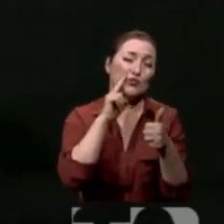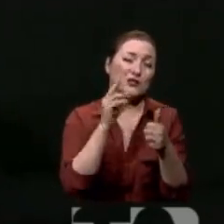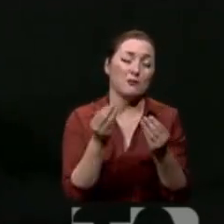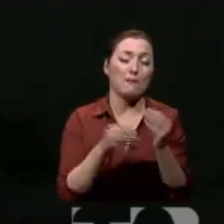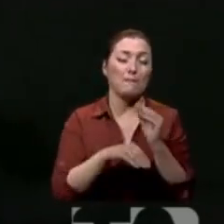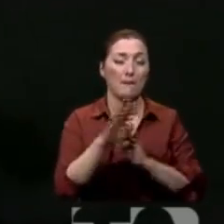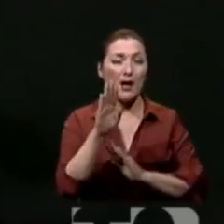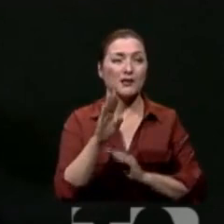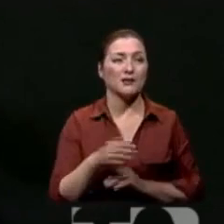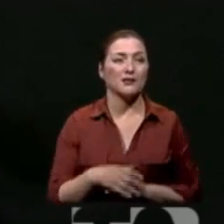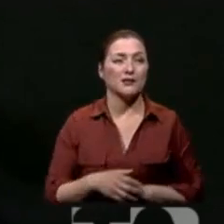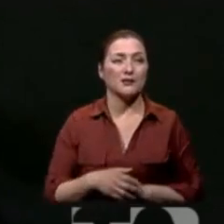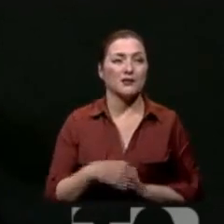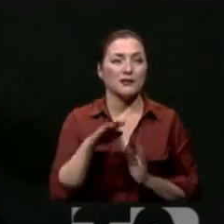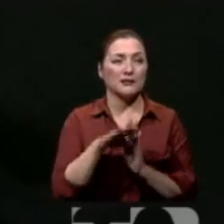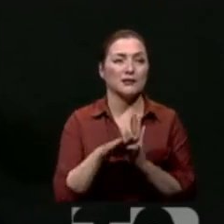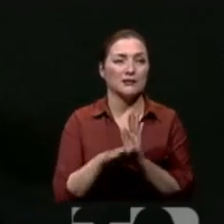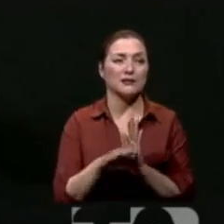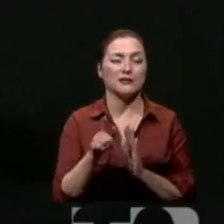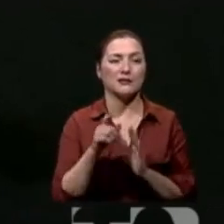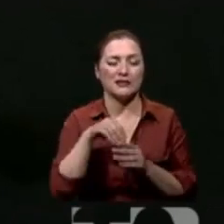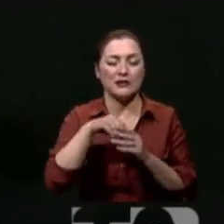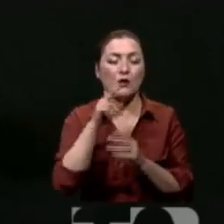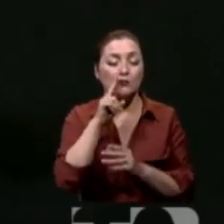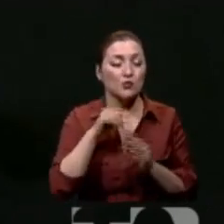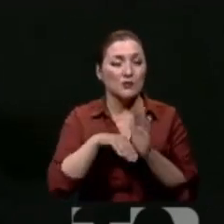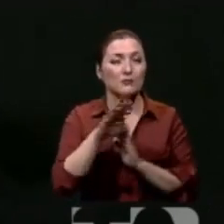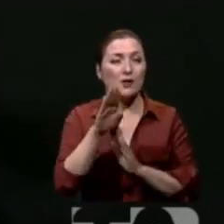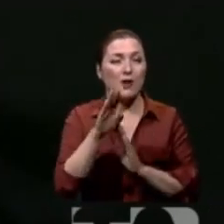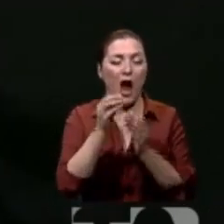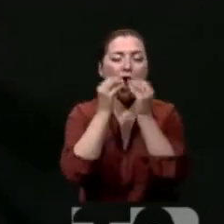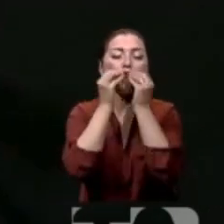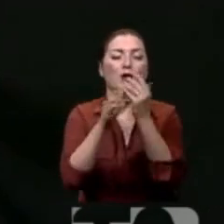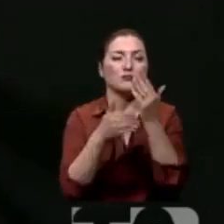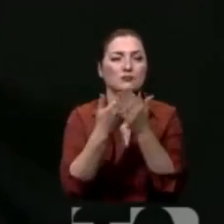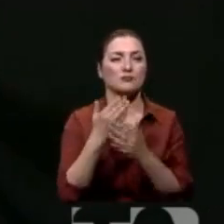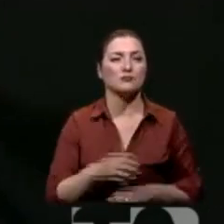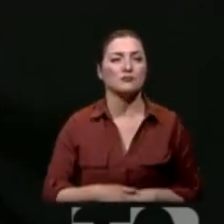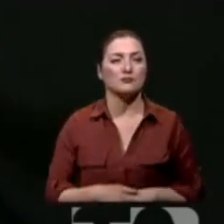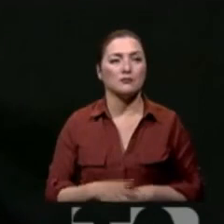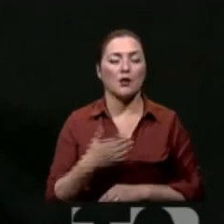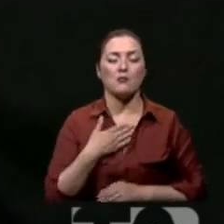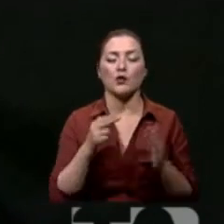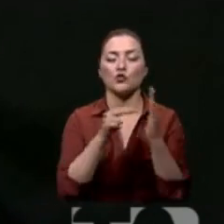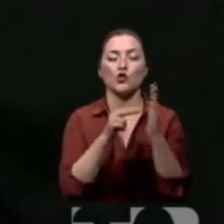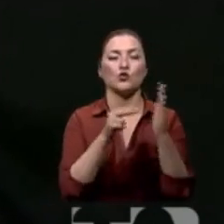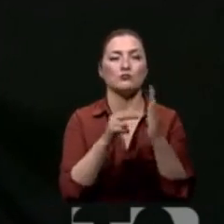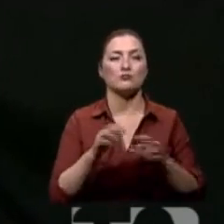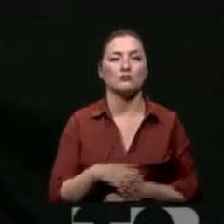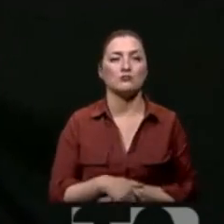había dicho David, porque sí está como muy dulce el relleno. La idea es comerse toda la guagua de pan, ¿sí? Mi calificación